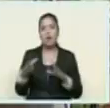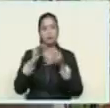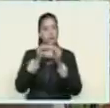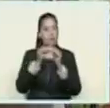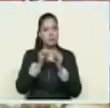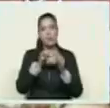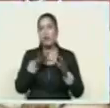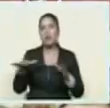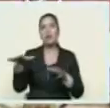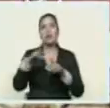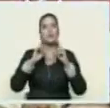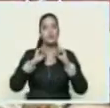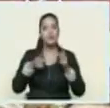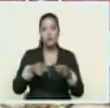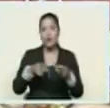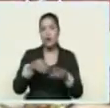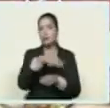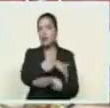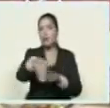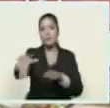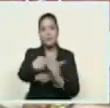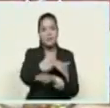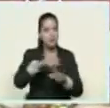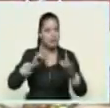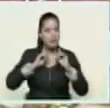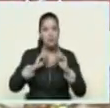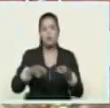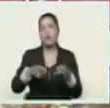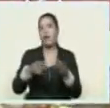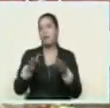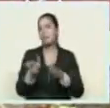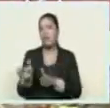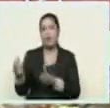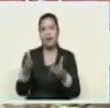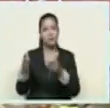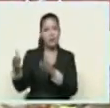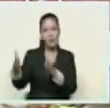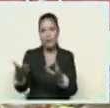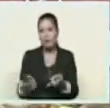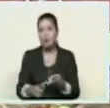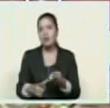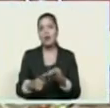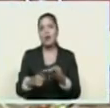recuperación de la vialidad rural de la la pista de las carreteras